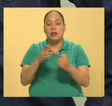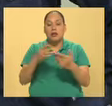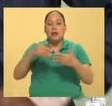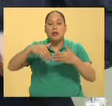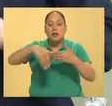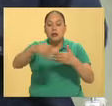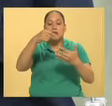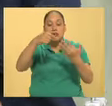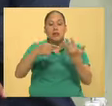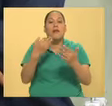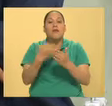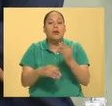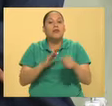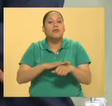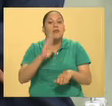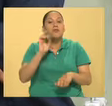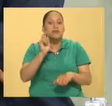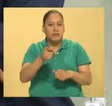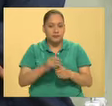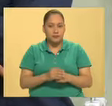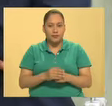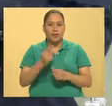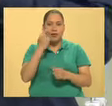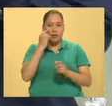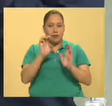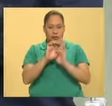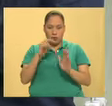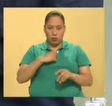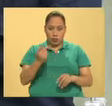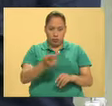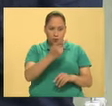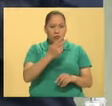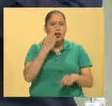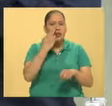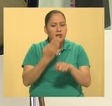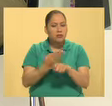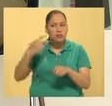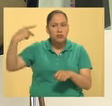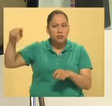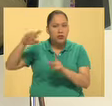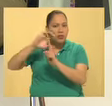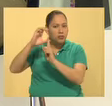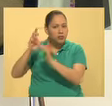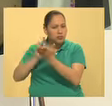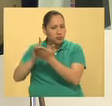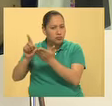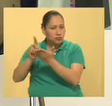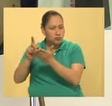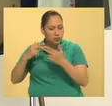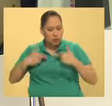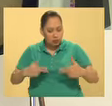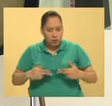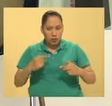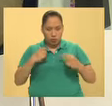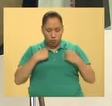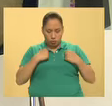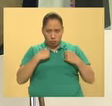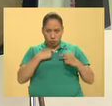deriva más en ese aspecto? Entonces, si te preguntamos cuáles son las responsabilidades de la comisión para con el quejoso,